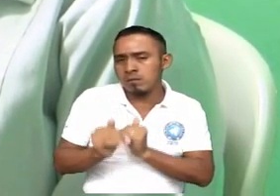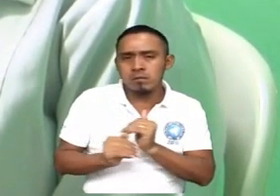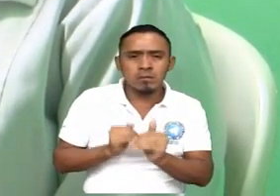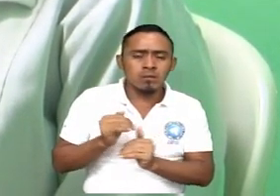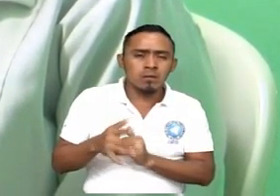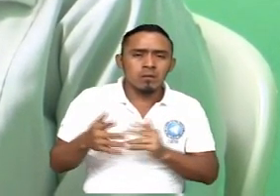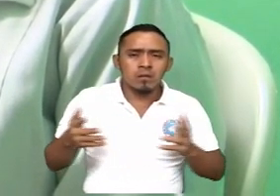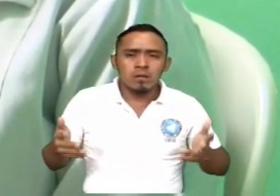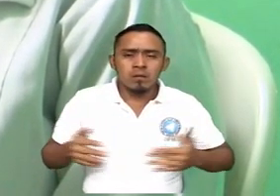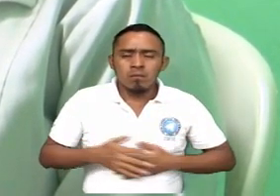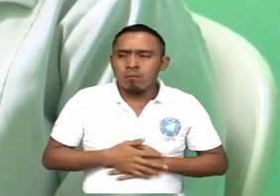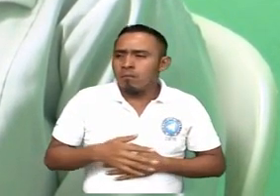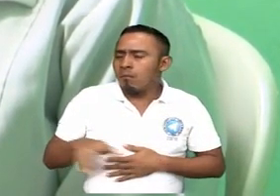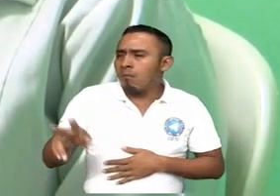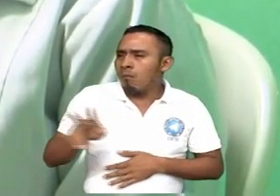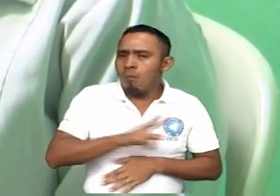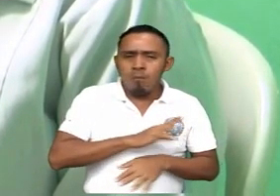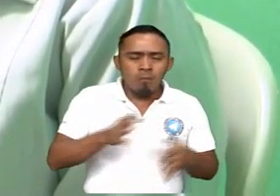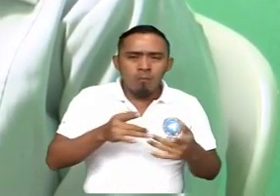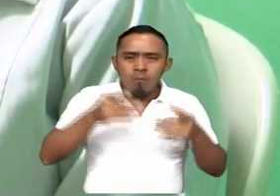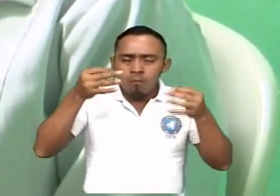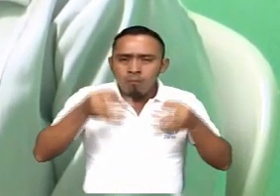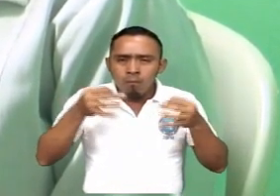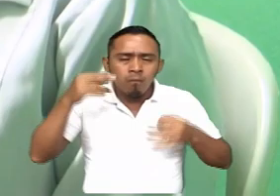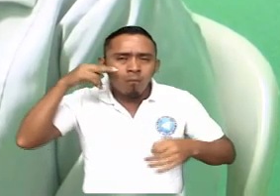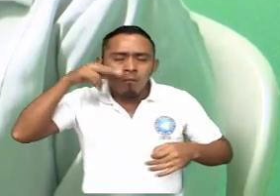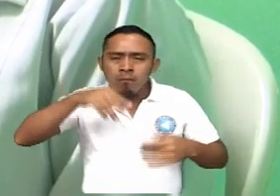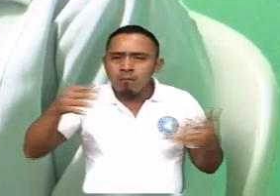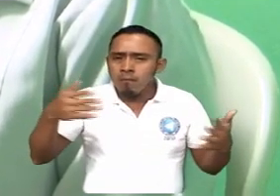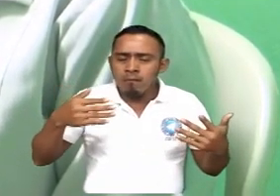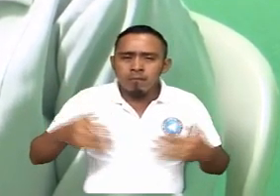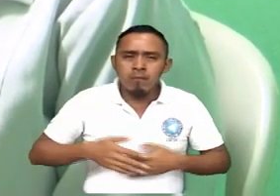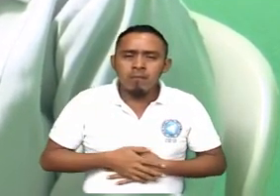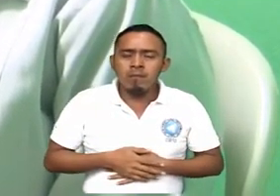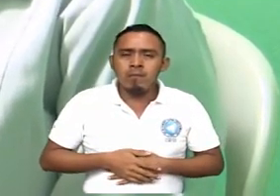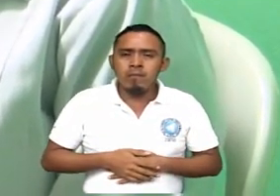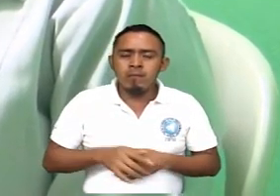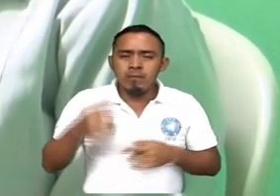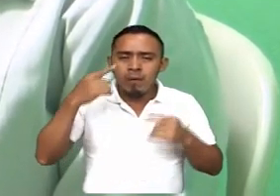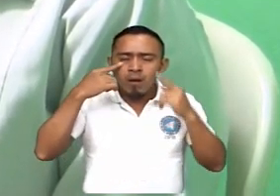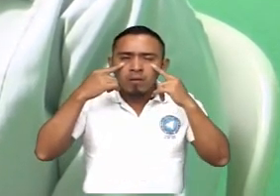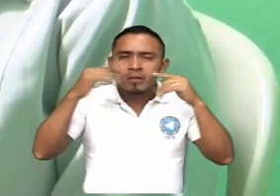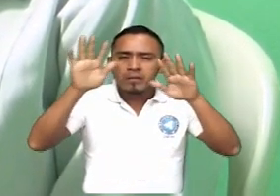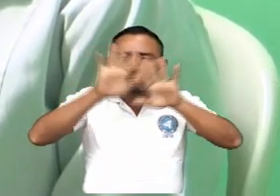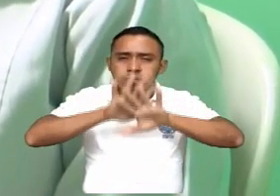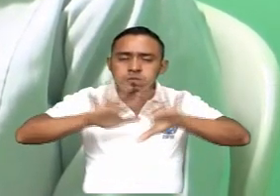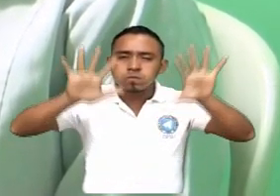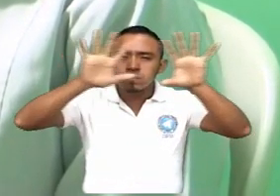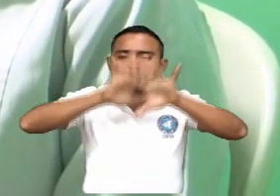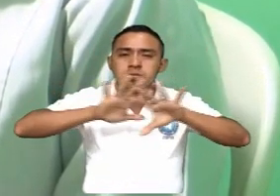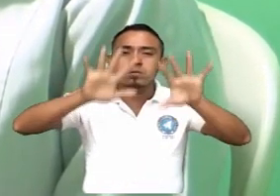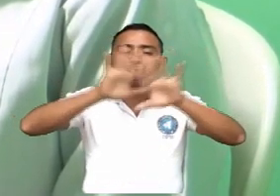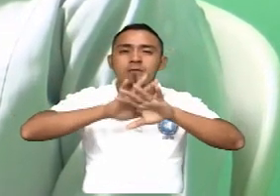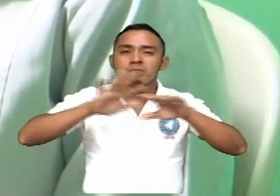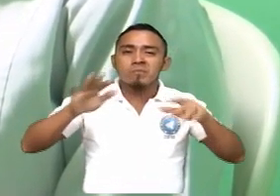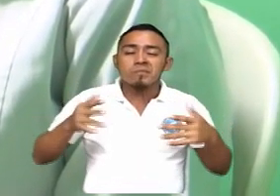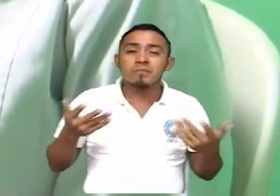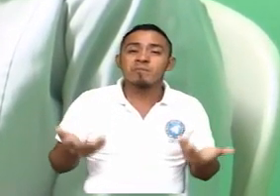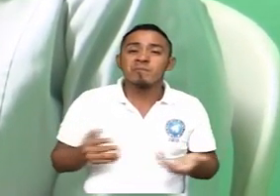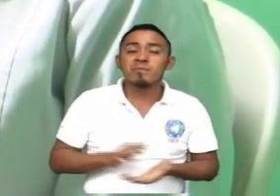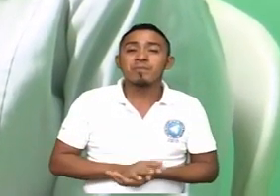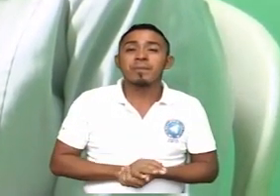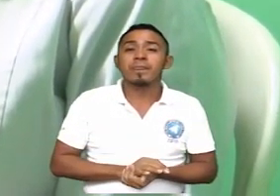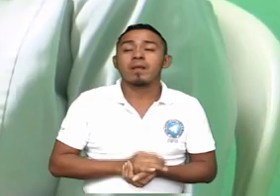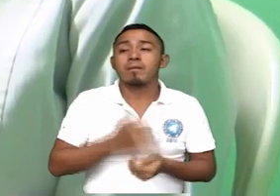que ya no miran bien, el borroso, son pacientes ya avanzados. Visión borrosa. Ya visión borrosa, que ya está afectando, porque la